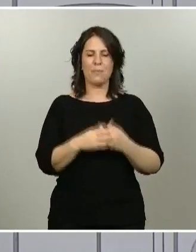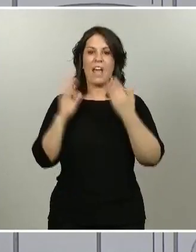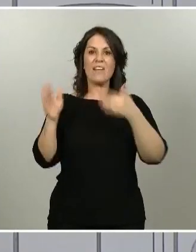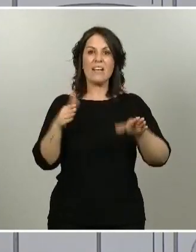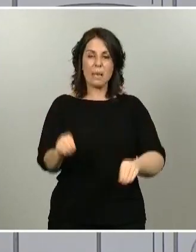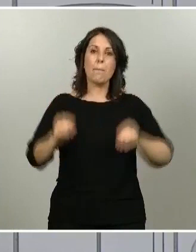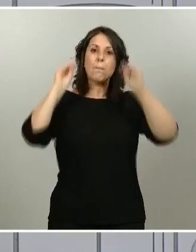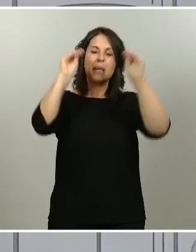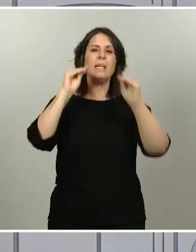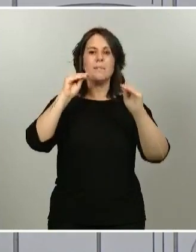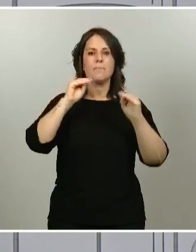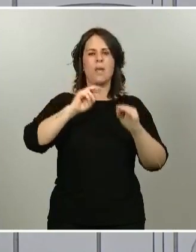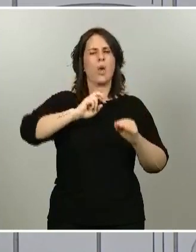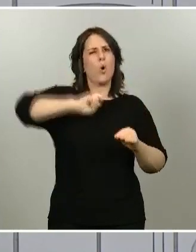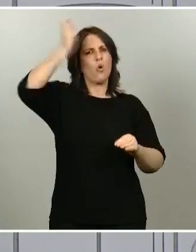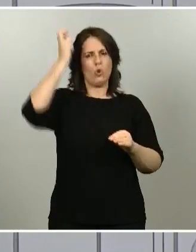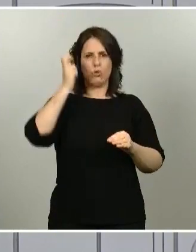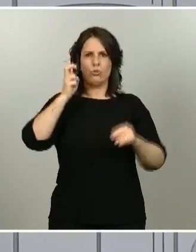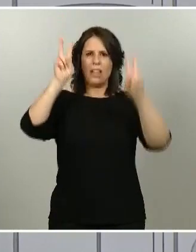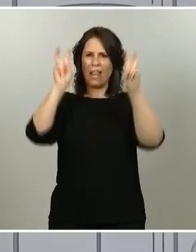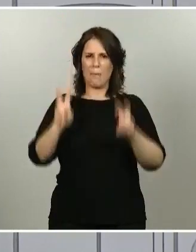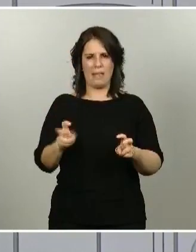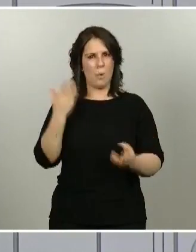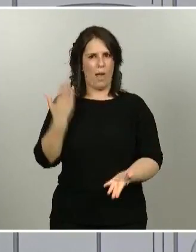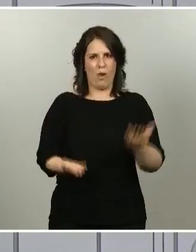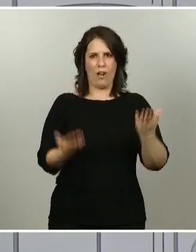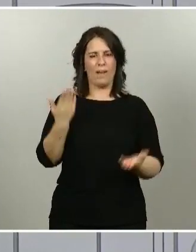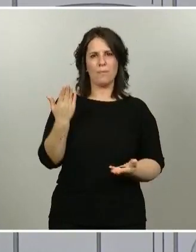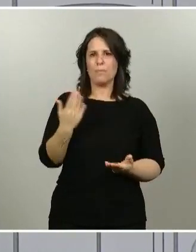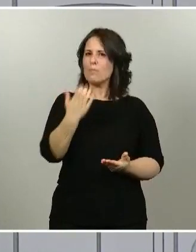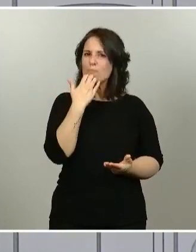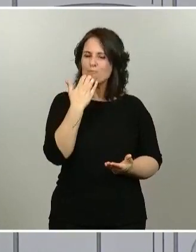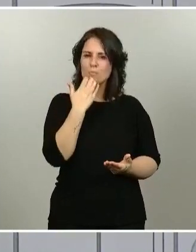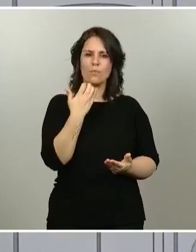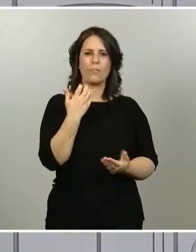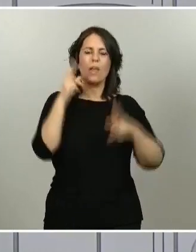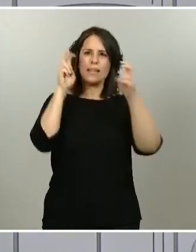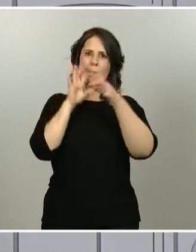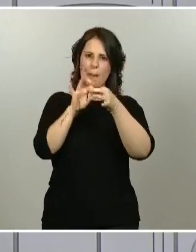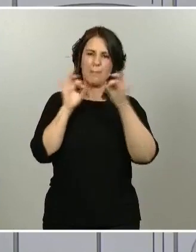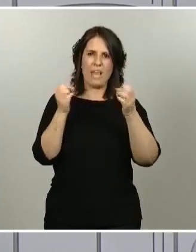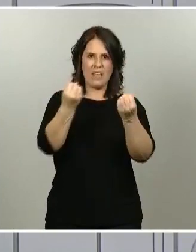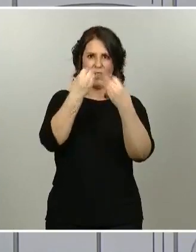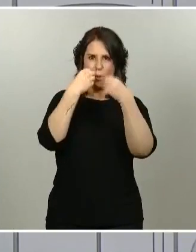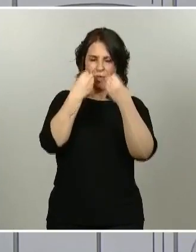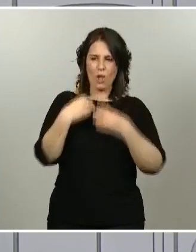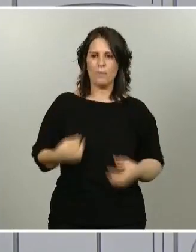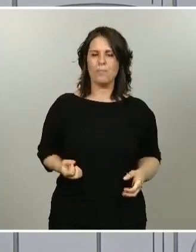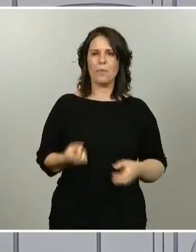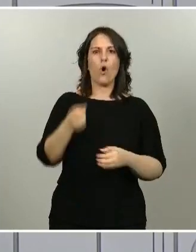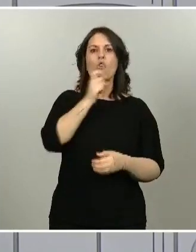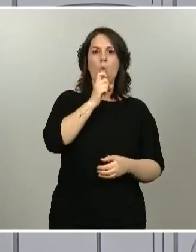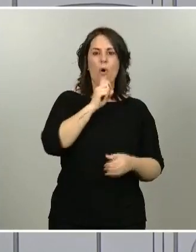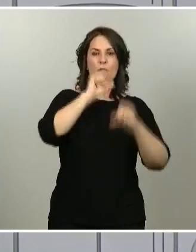más aspectos. Para pasar de fase se valoran, como he comentado antes, aspectos relacionados con la información y la transmisión de información,